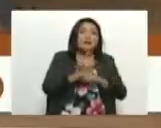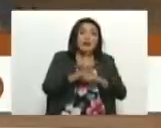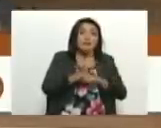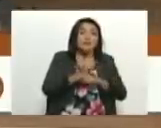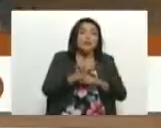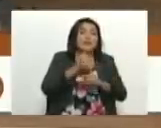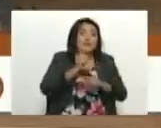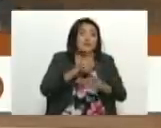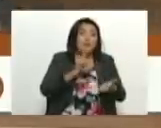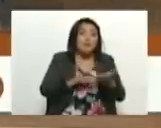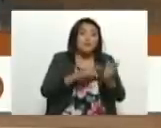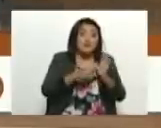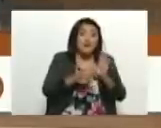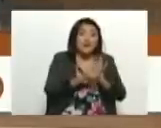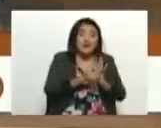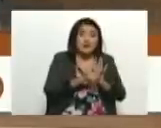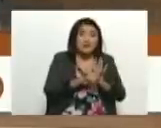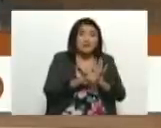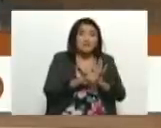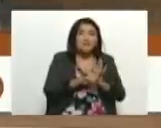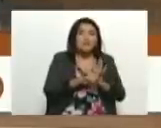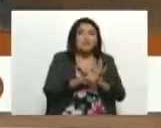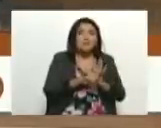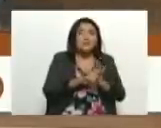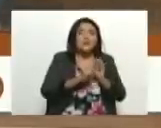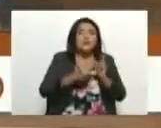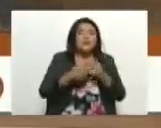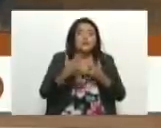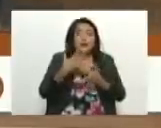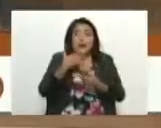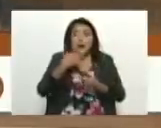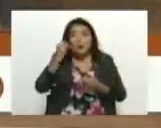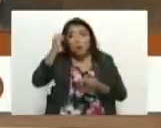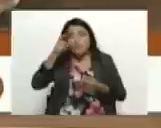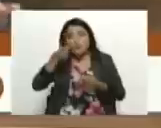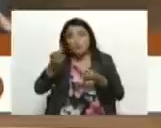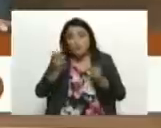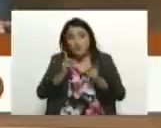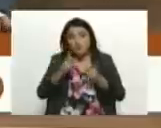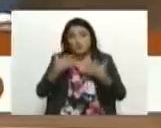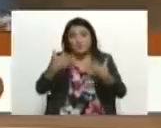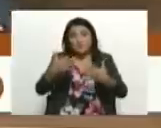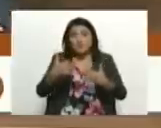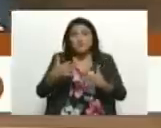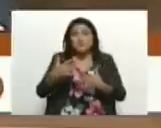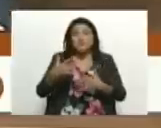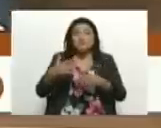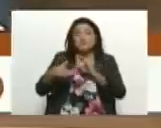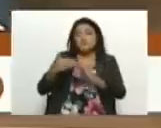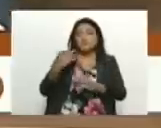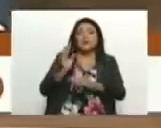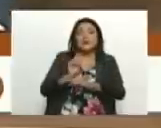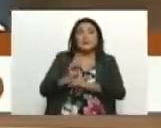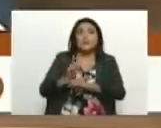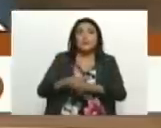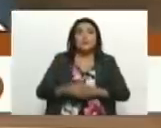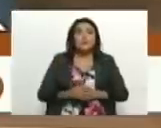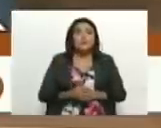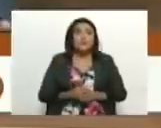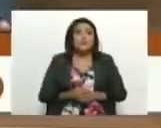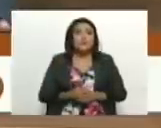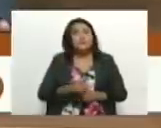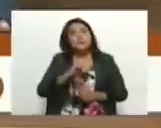reglamentaria para la aprobación de esta ley. Porque, por ejemplo, creo que son, ¿cuántas? 19 aeronaves, algo